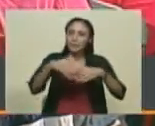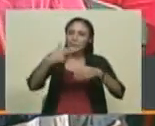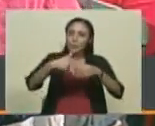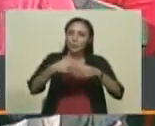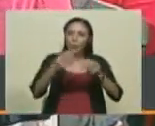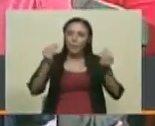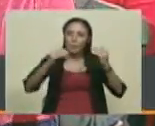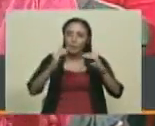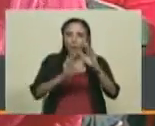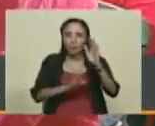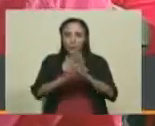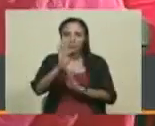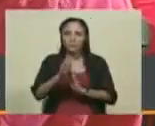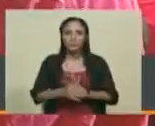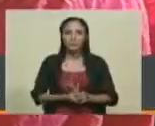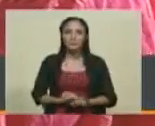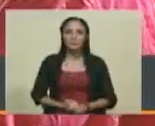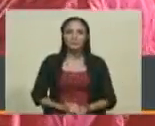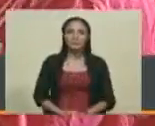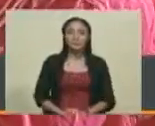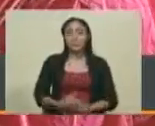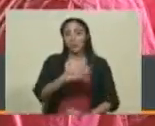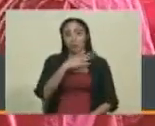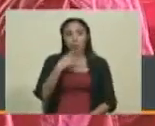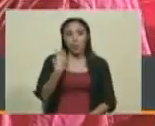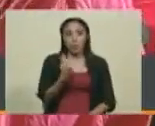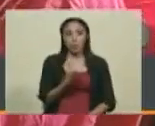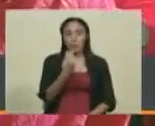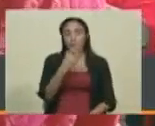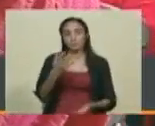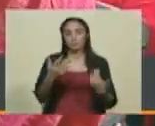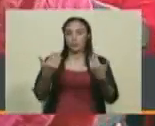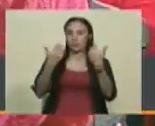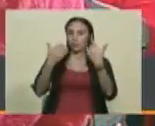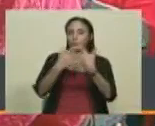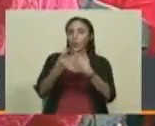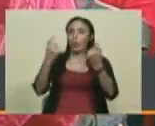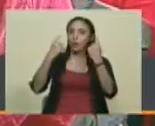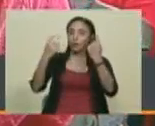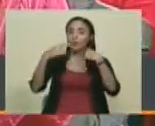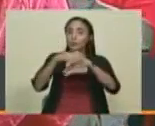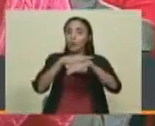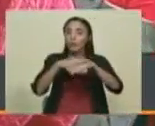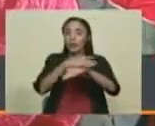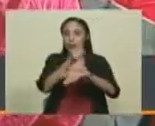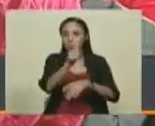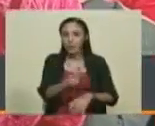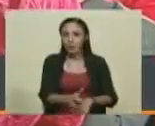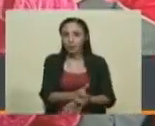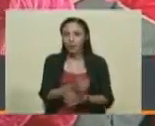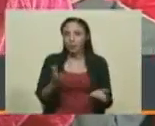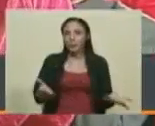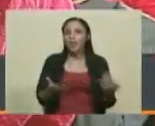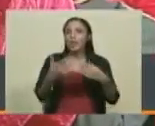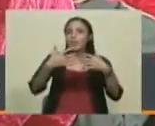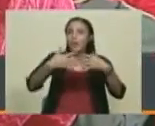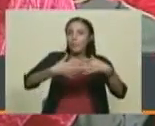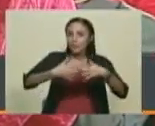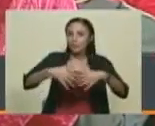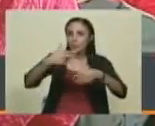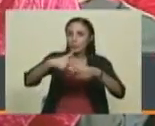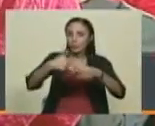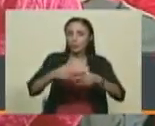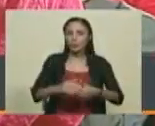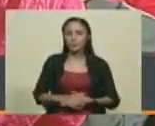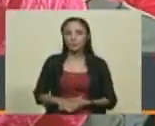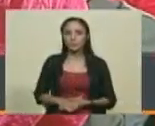petrolera, la juventud, con la orientación de nuestro ministro, se ha venido desplegando a lo largo y ancho de